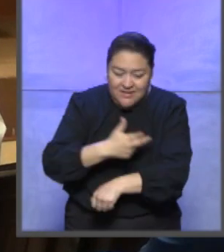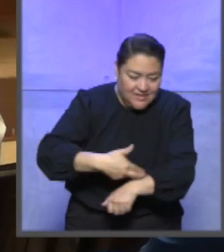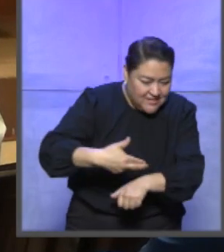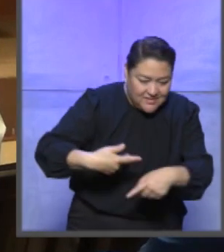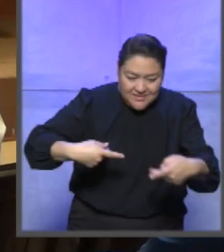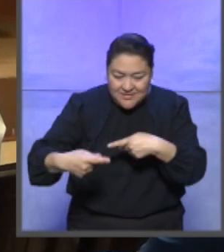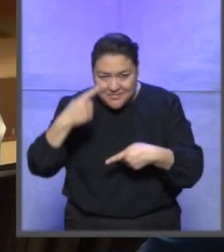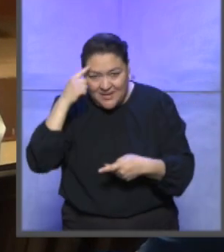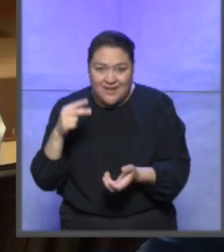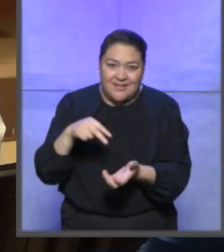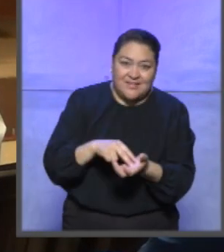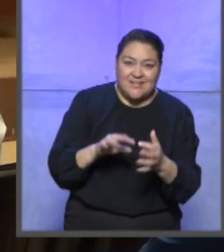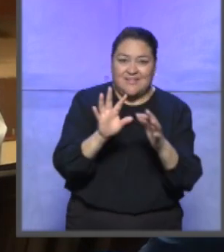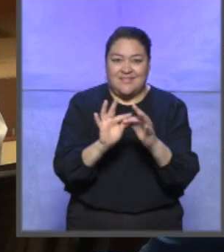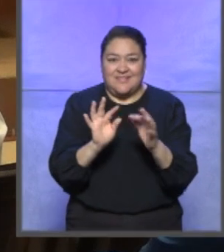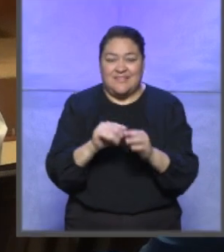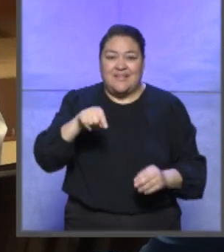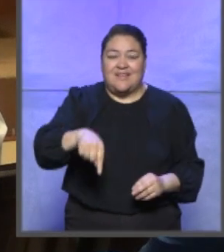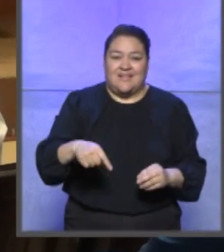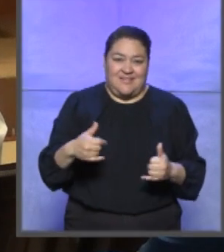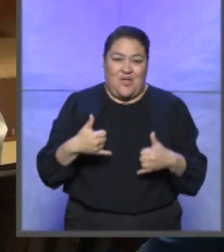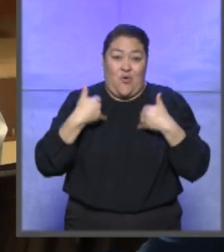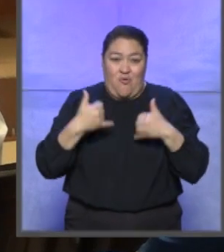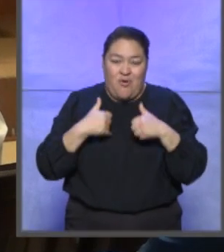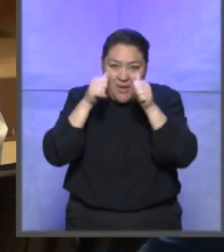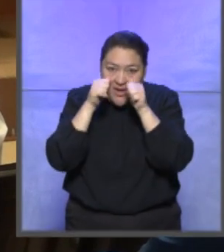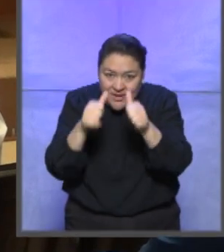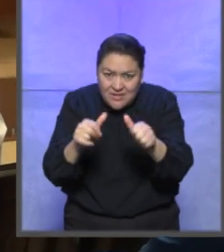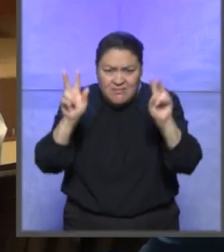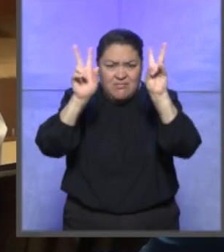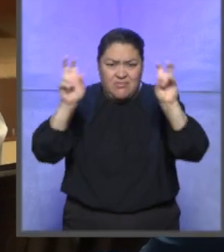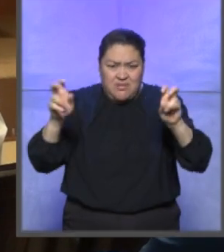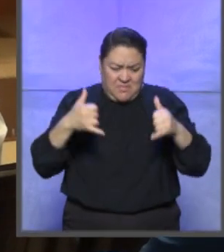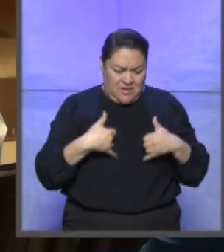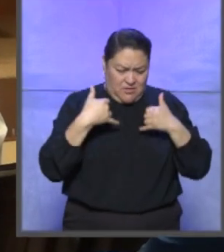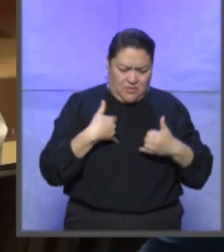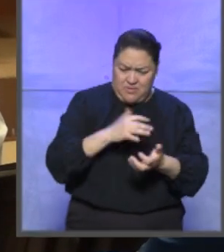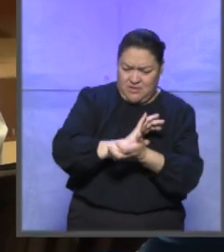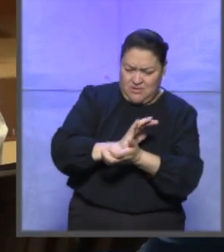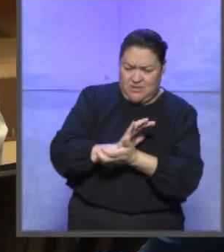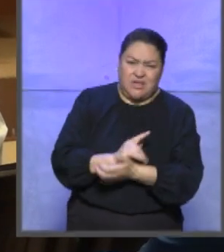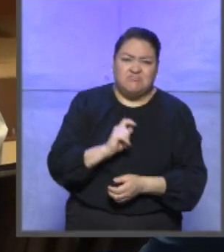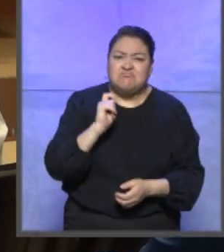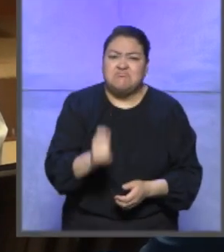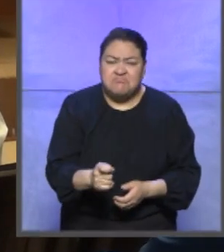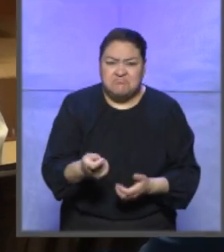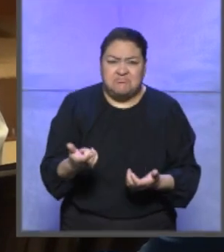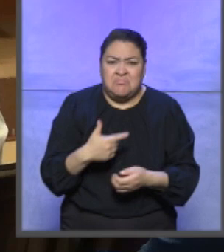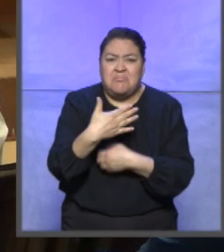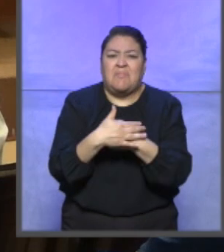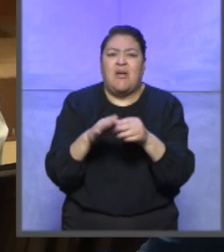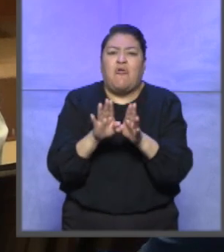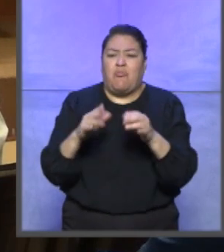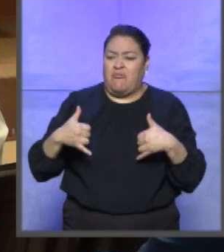la invitación para participar en este escuchatorio Discriminación y Juventud, agenda de